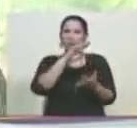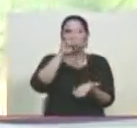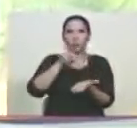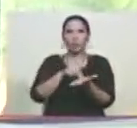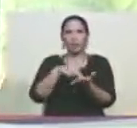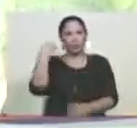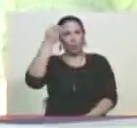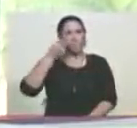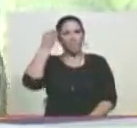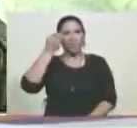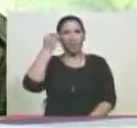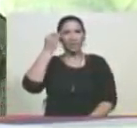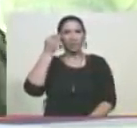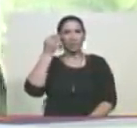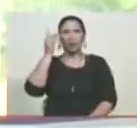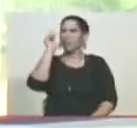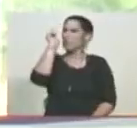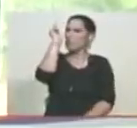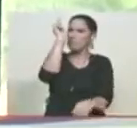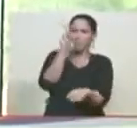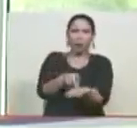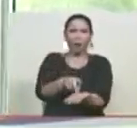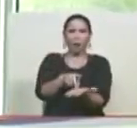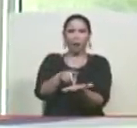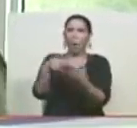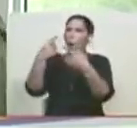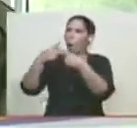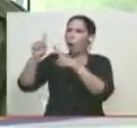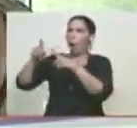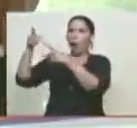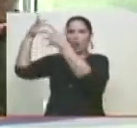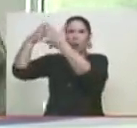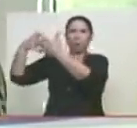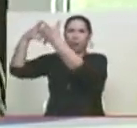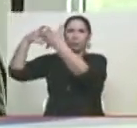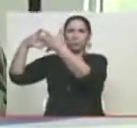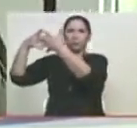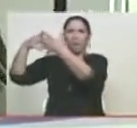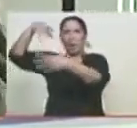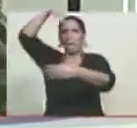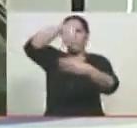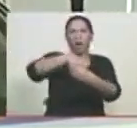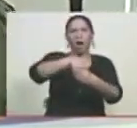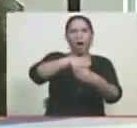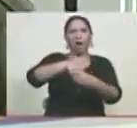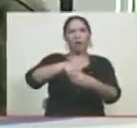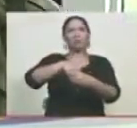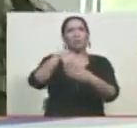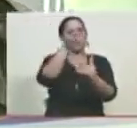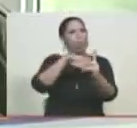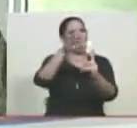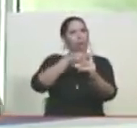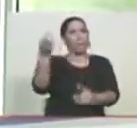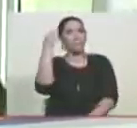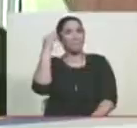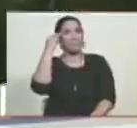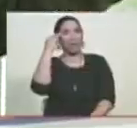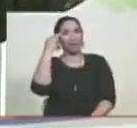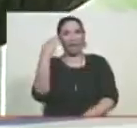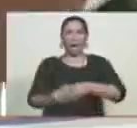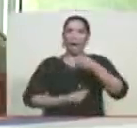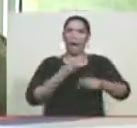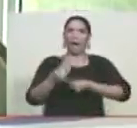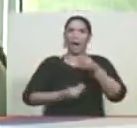yo pienso que no va a venir ninguna potencia extranjera que venga a llegar y a perjudicarnos la mente para que nosotros hagamos